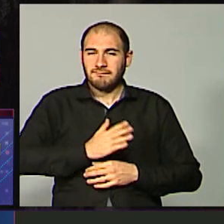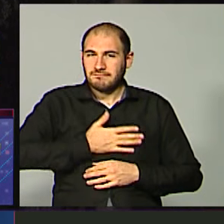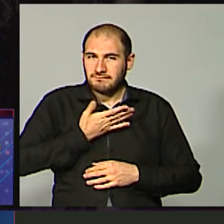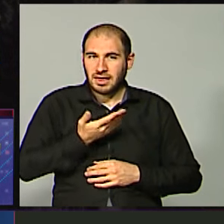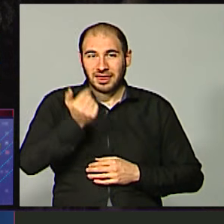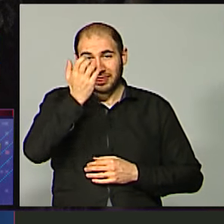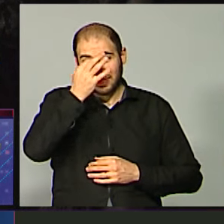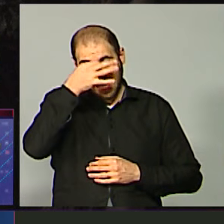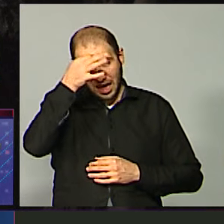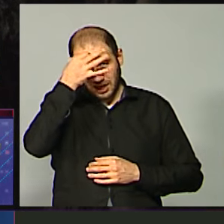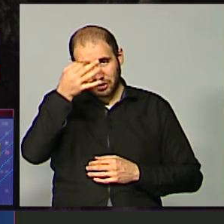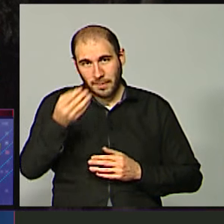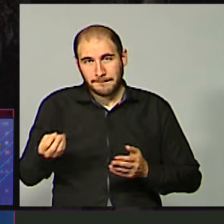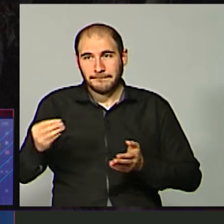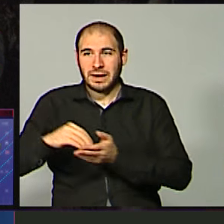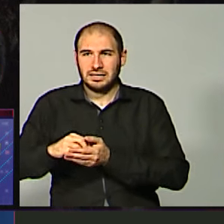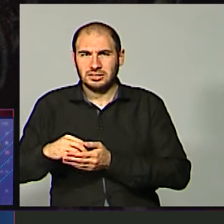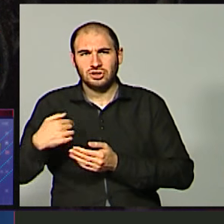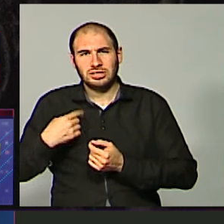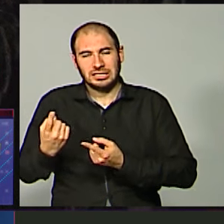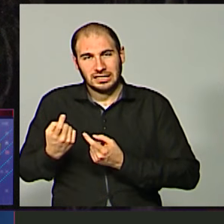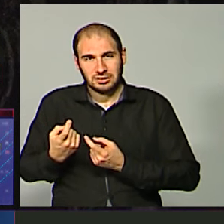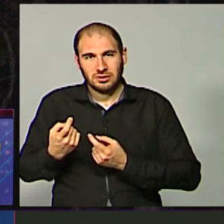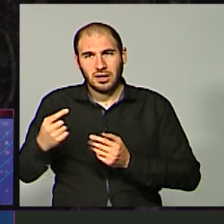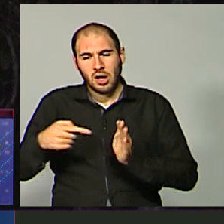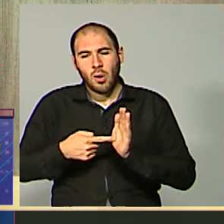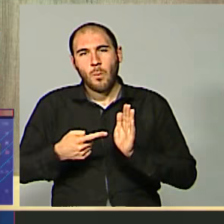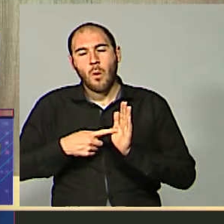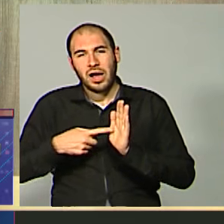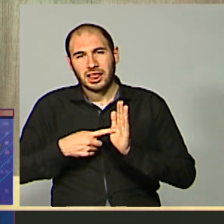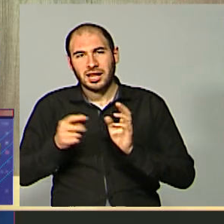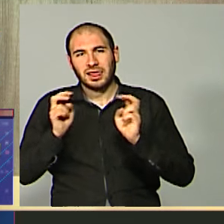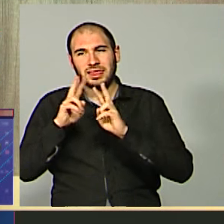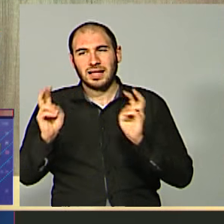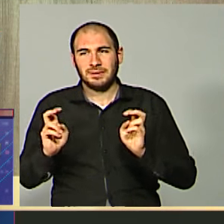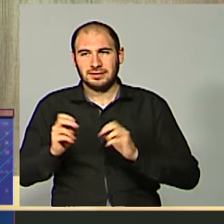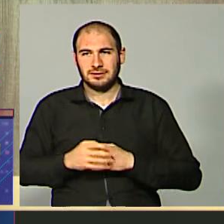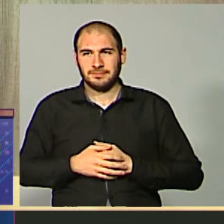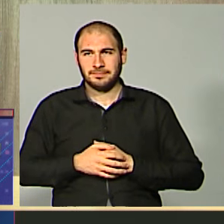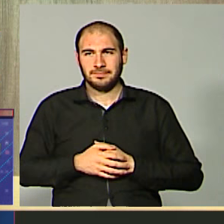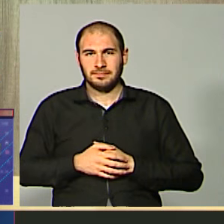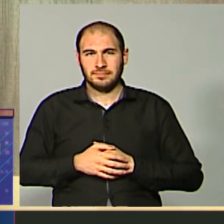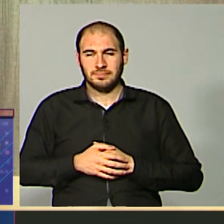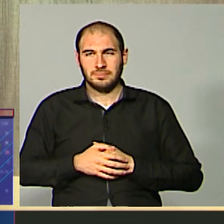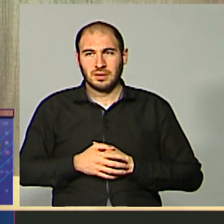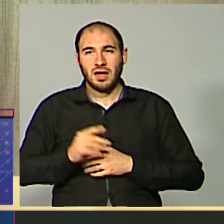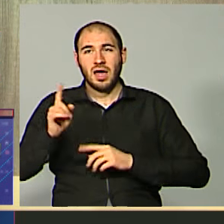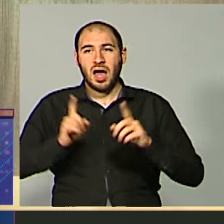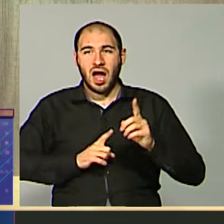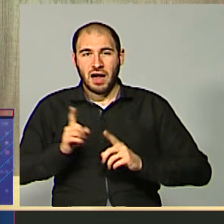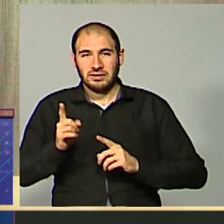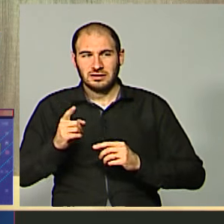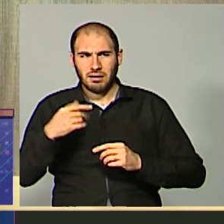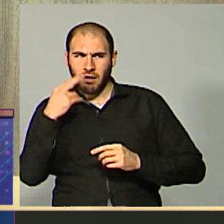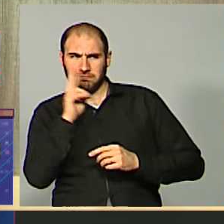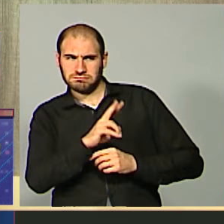el teatro y mi necesidad de que se visibilicen temas que a veces los miramos de